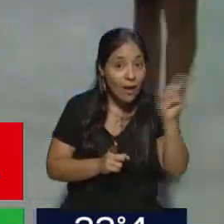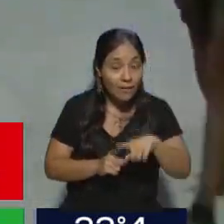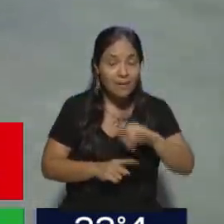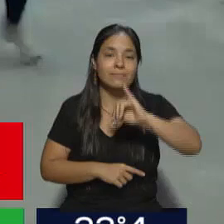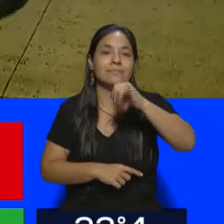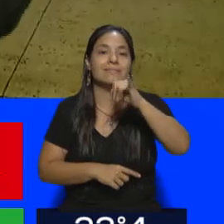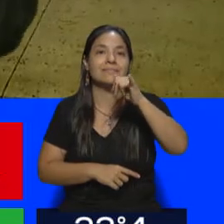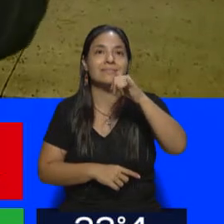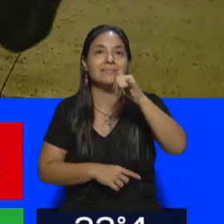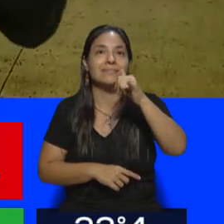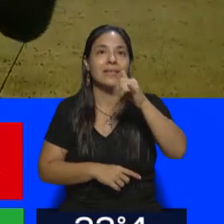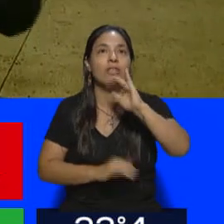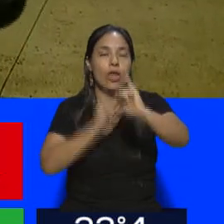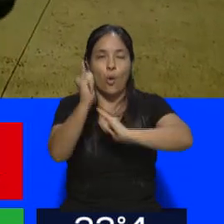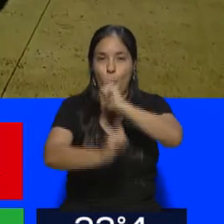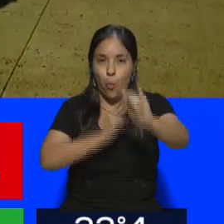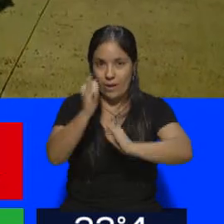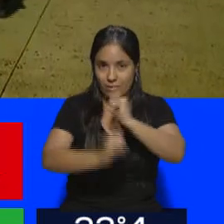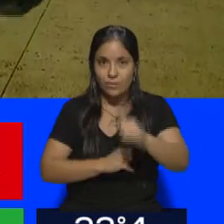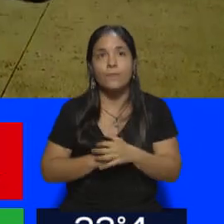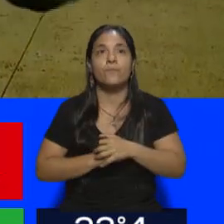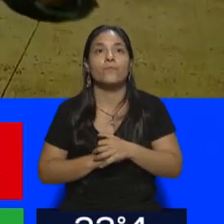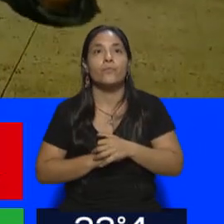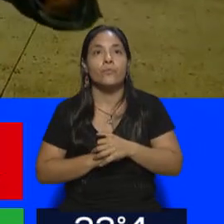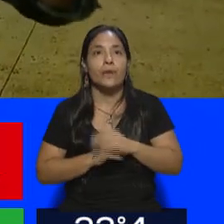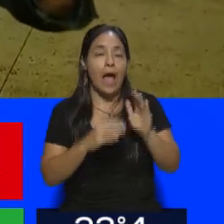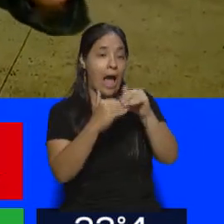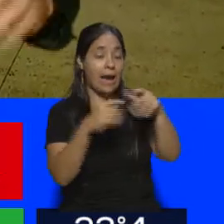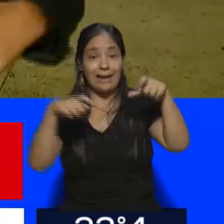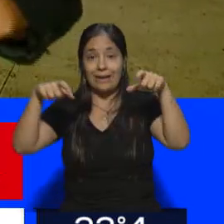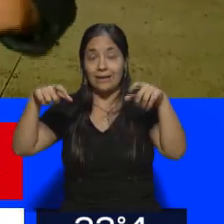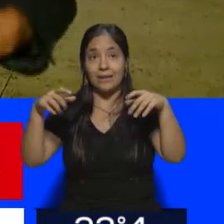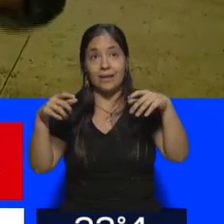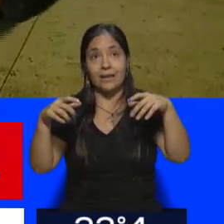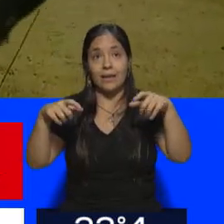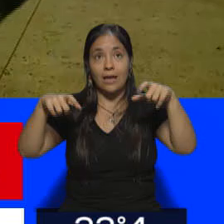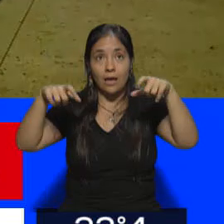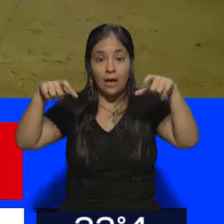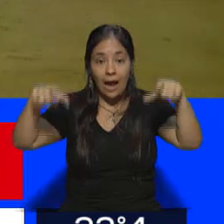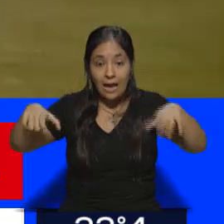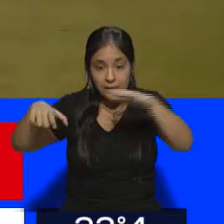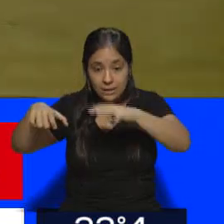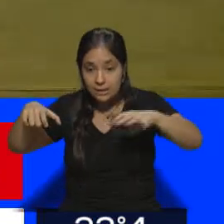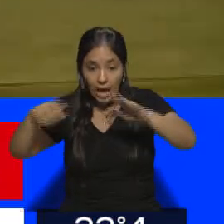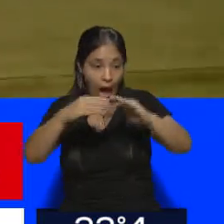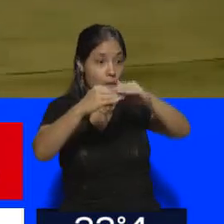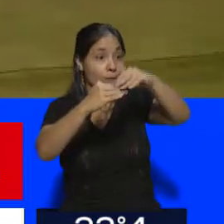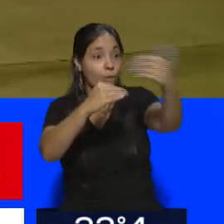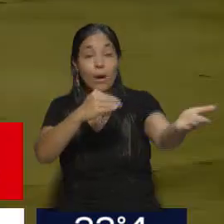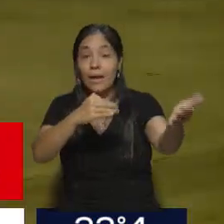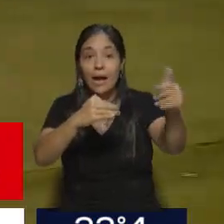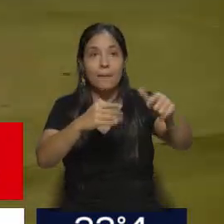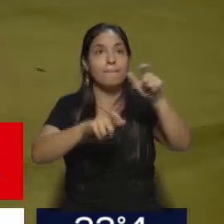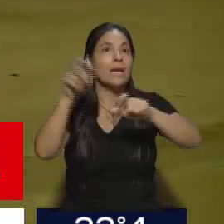Claro, no, Fernando, mira, te cuento el panorama. Ya en la parte de afuera de lo que sería el playón, que es donde estamos nosotros ubicados, ya